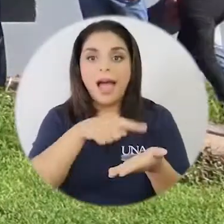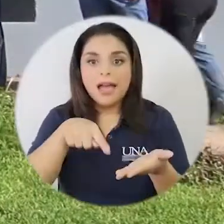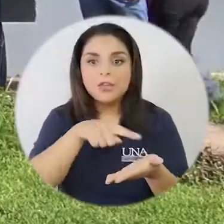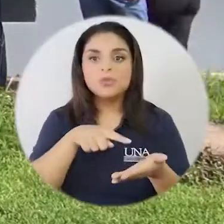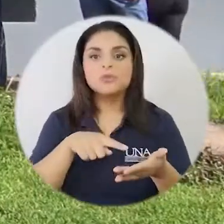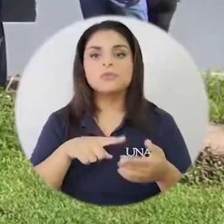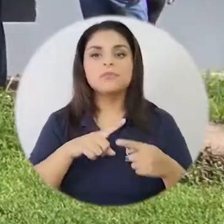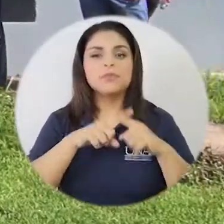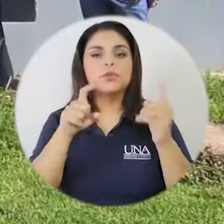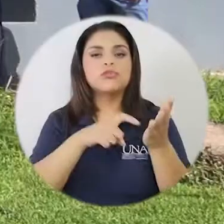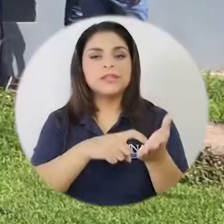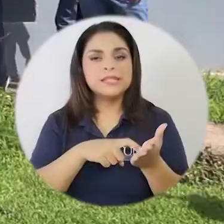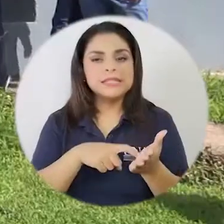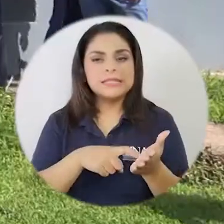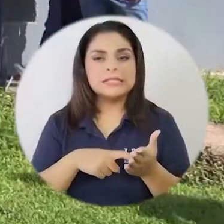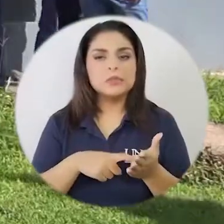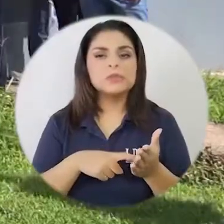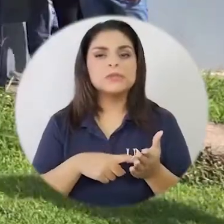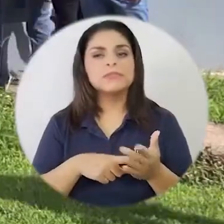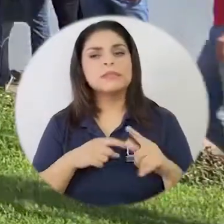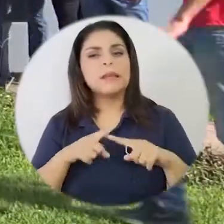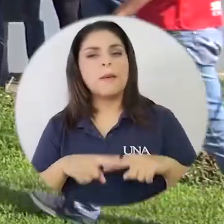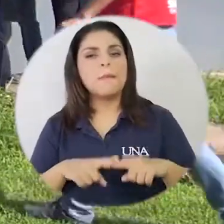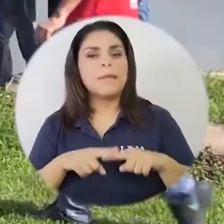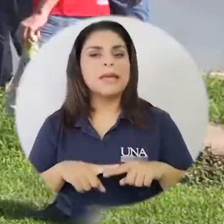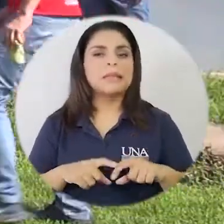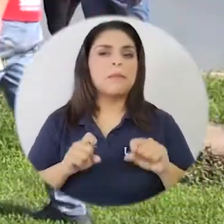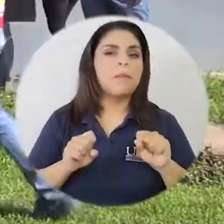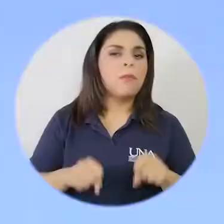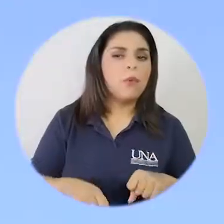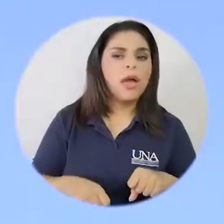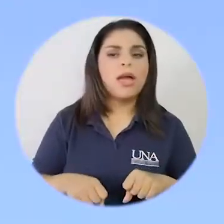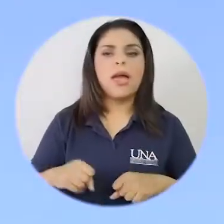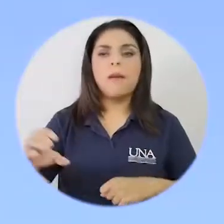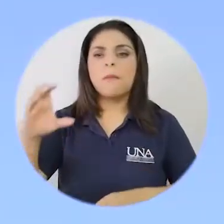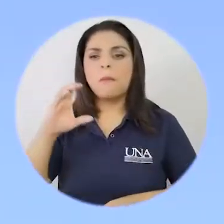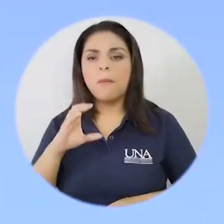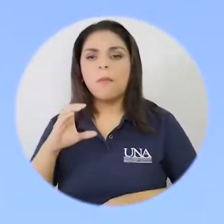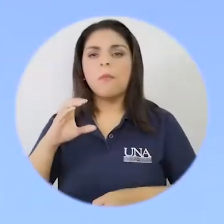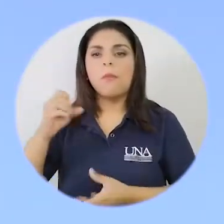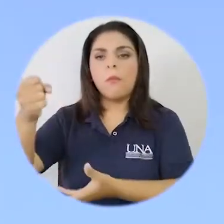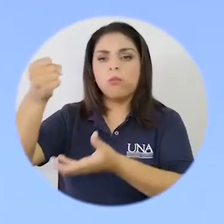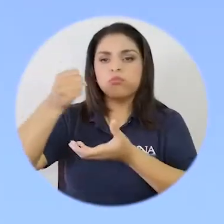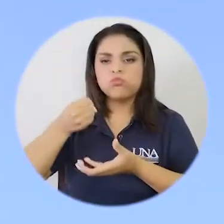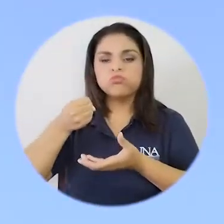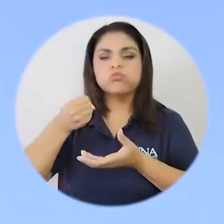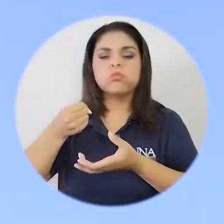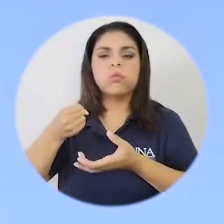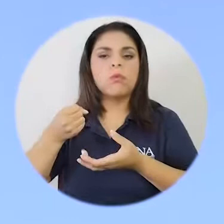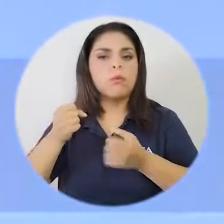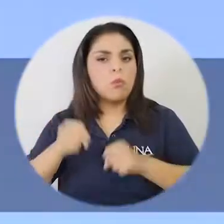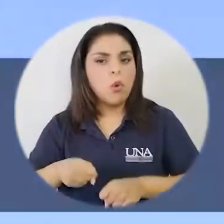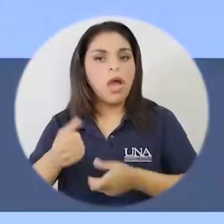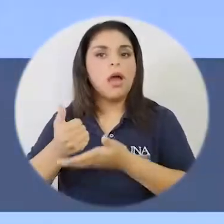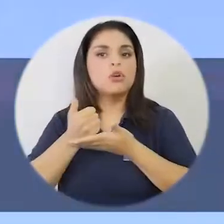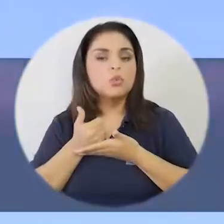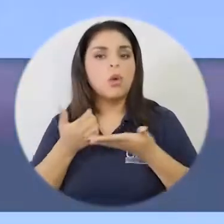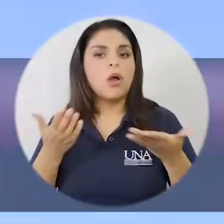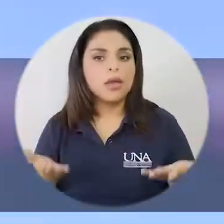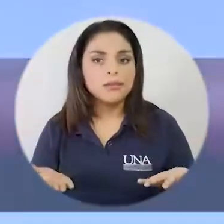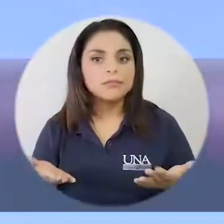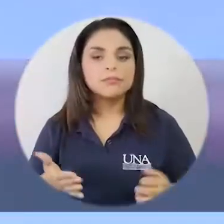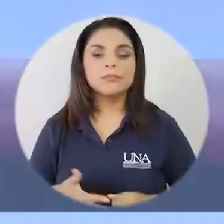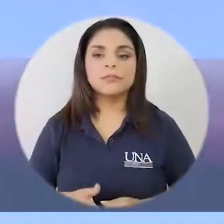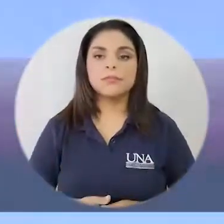través de una serie de requisitos es lo que imposibilita la realización de este tipo de bonos, de este tipo de ayudas, de este tipo de compras. ¿Hasta